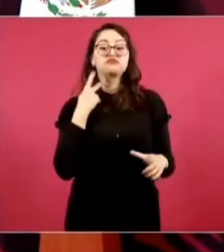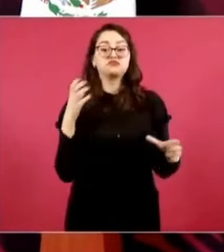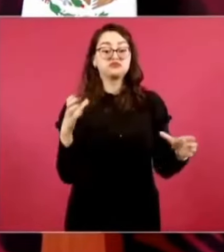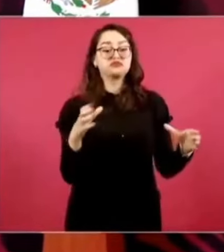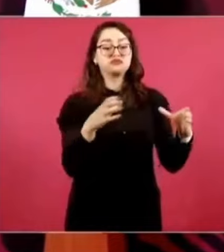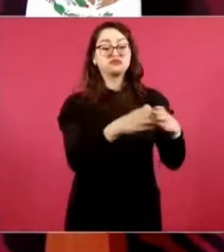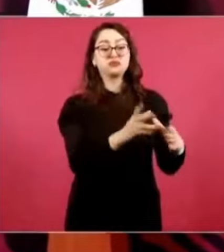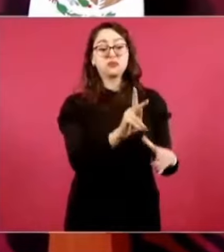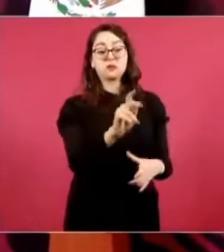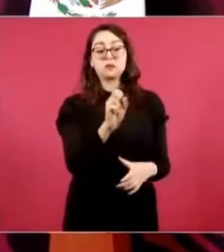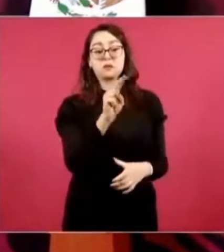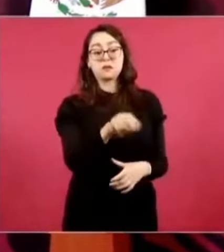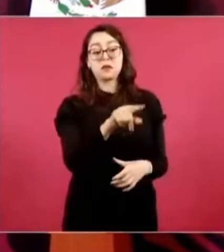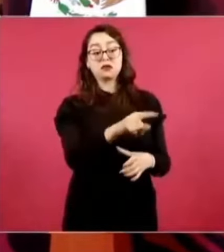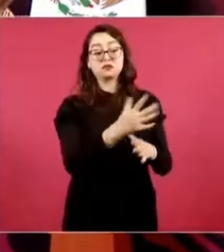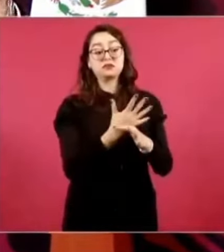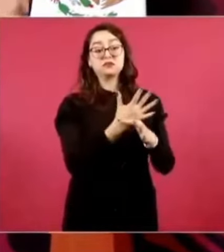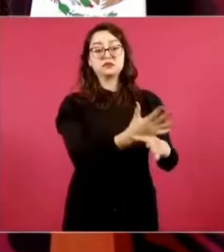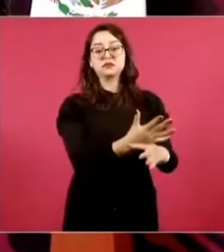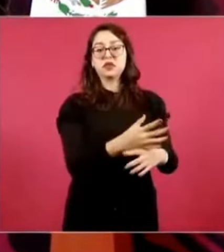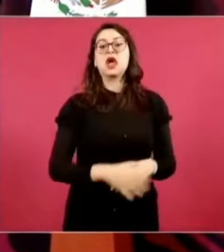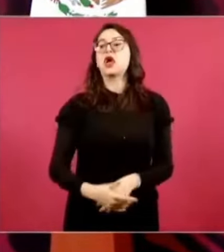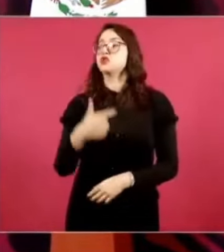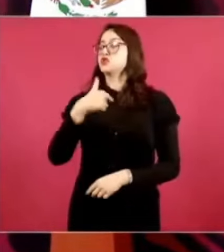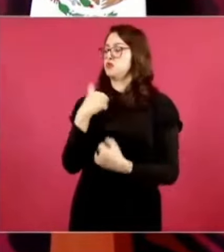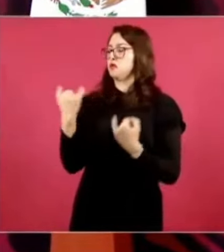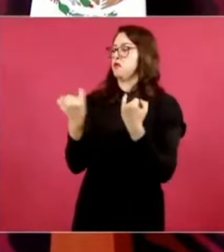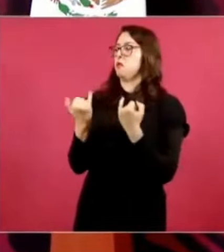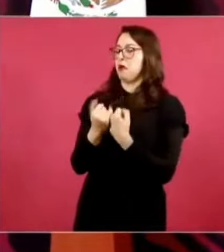sí, que iban a la misma hora